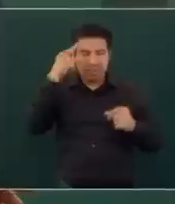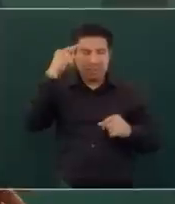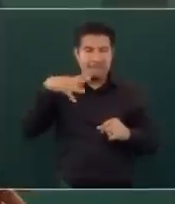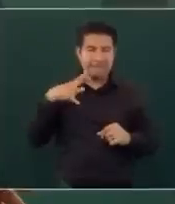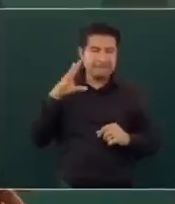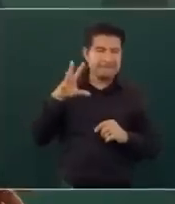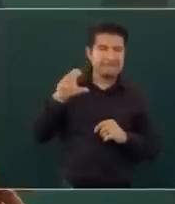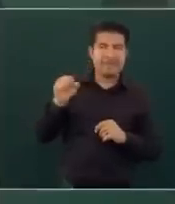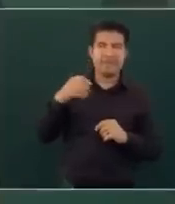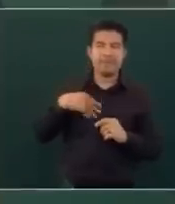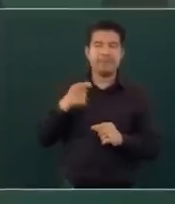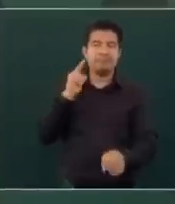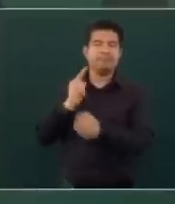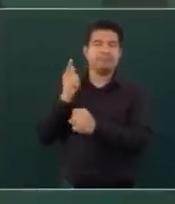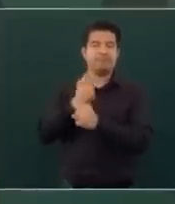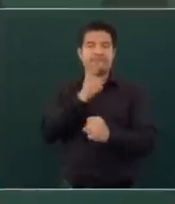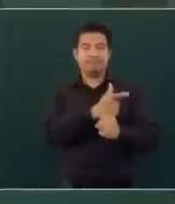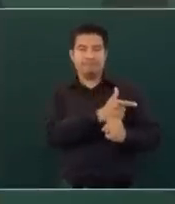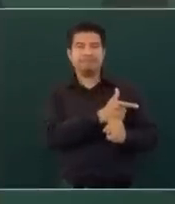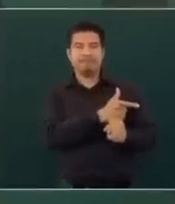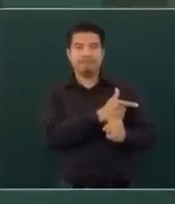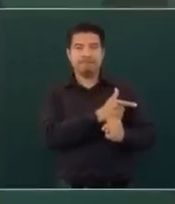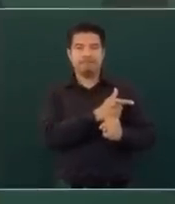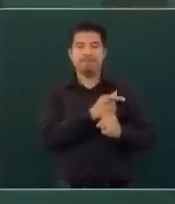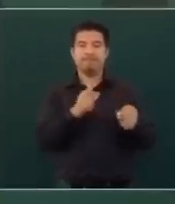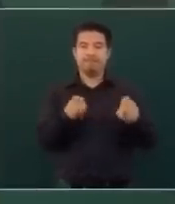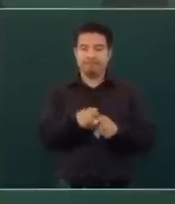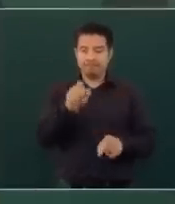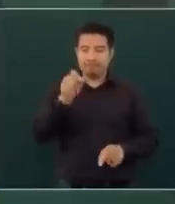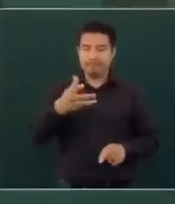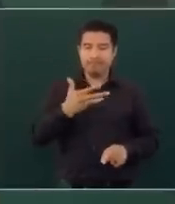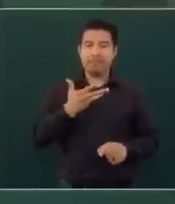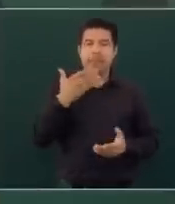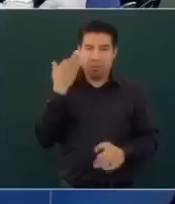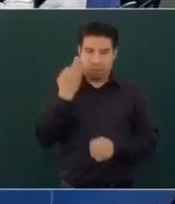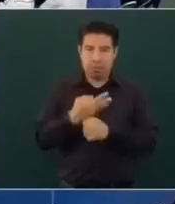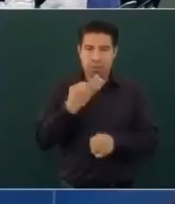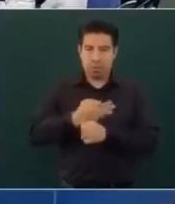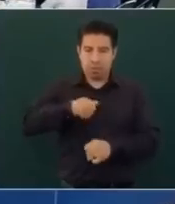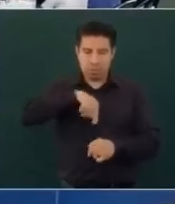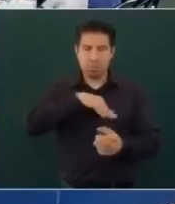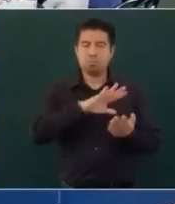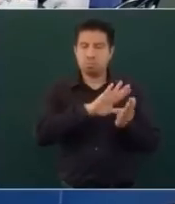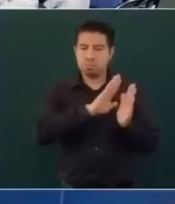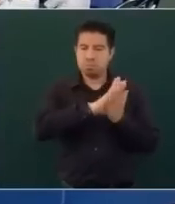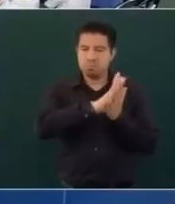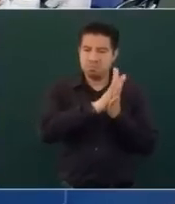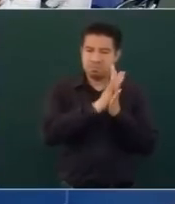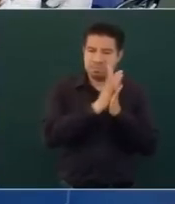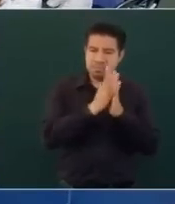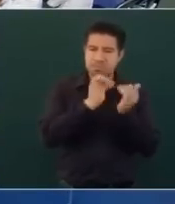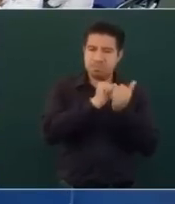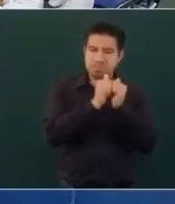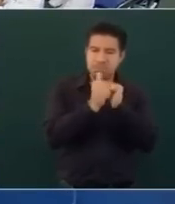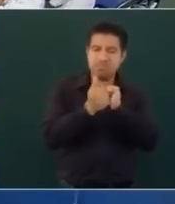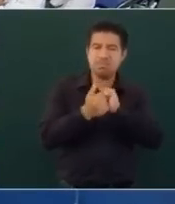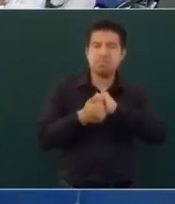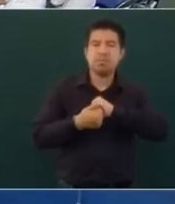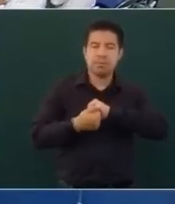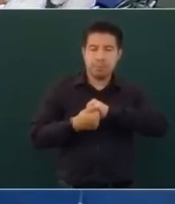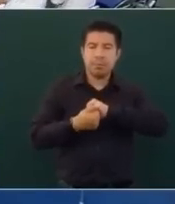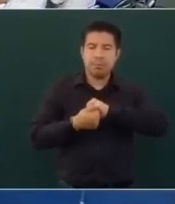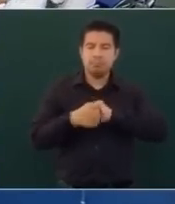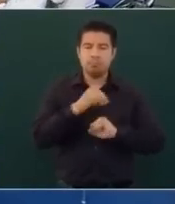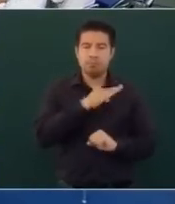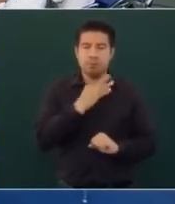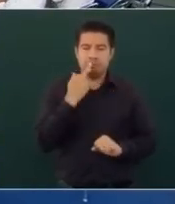Por eso se ha ido avanzando en la transformación. Bueno, con